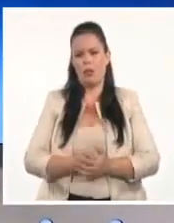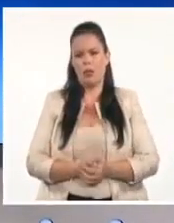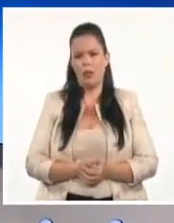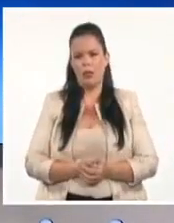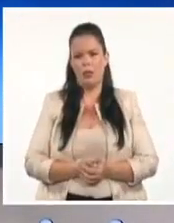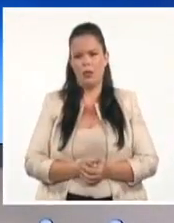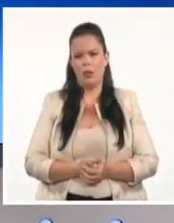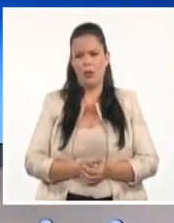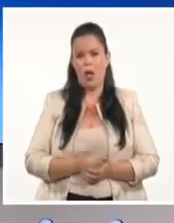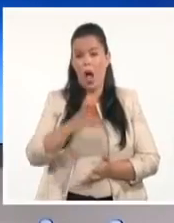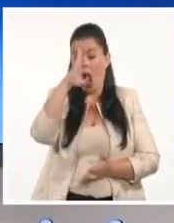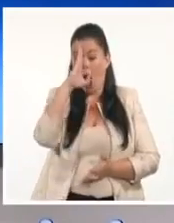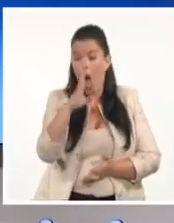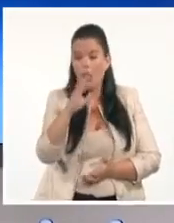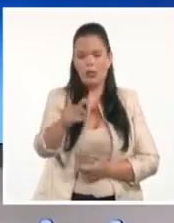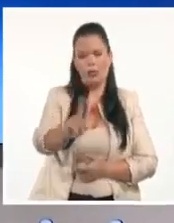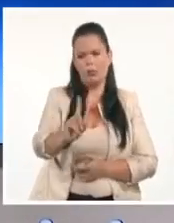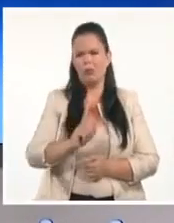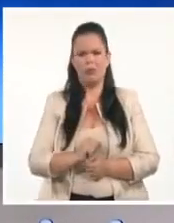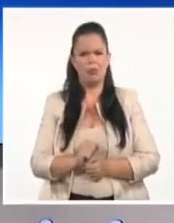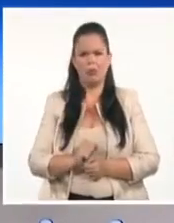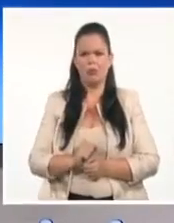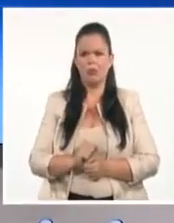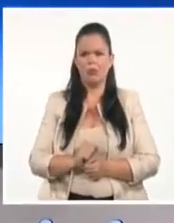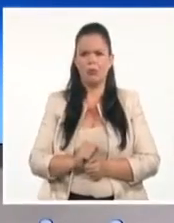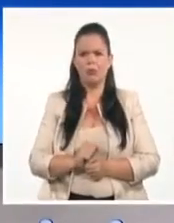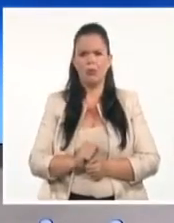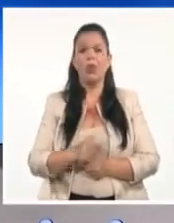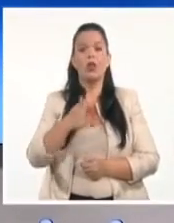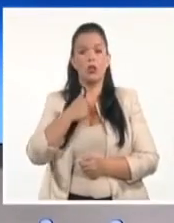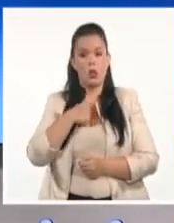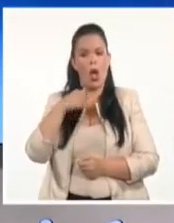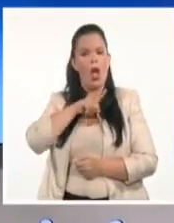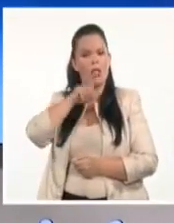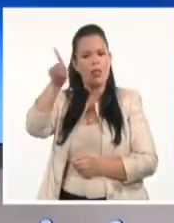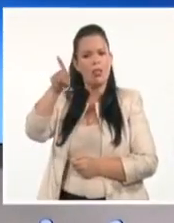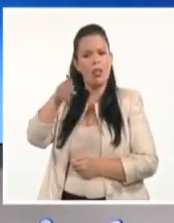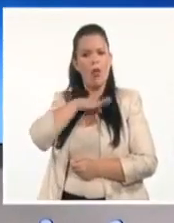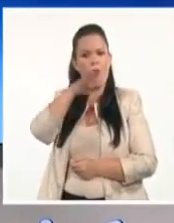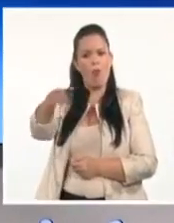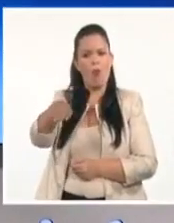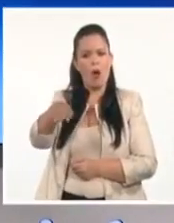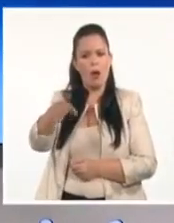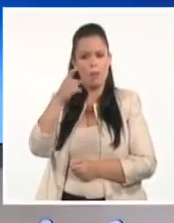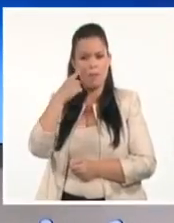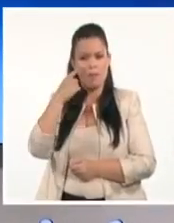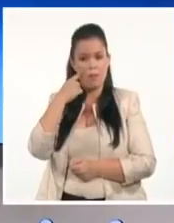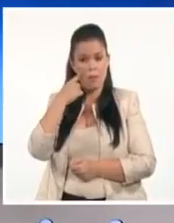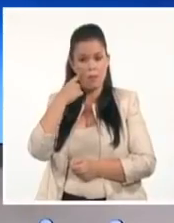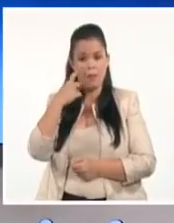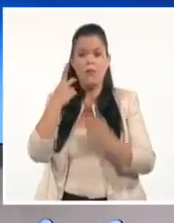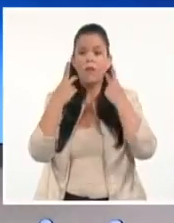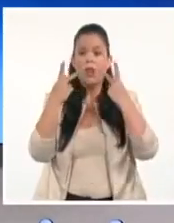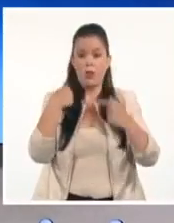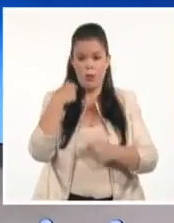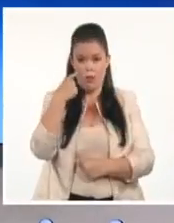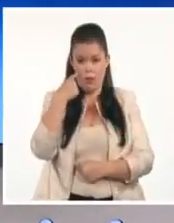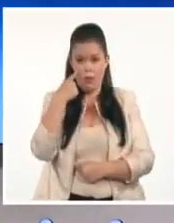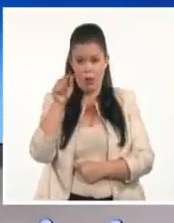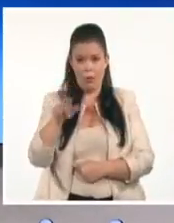ensayado y perfeccionado. Viví de cerca, tengo que decirle, en Venezuela, lo que allí montaron para derrocar la revolución bolivariana. Solo